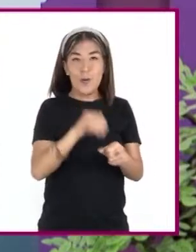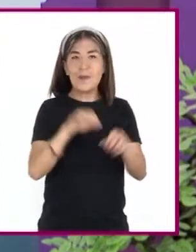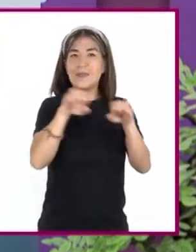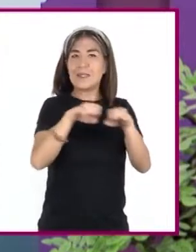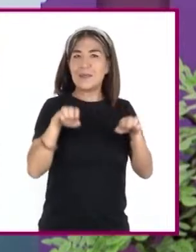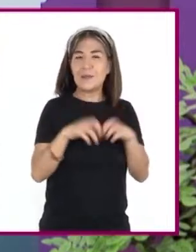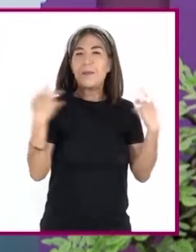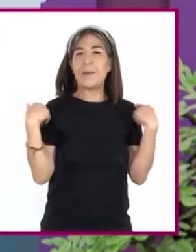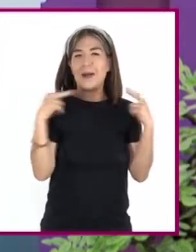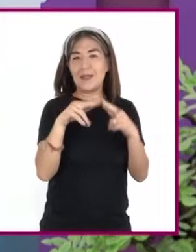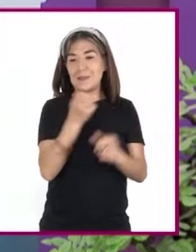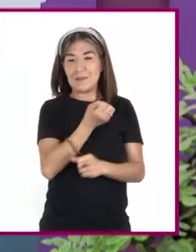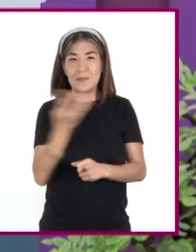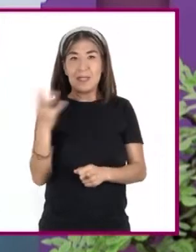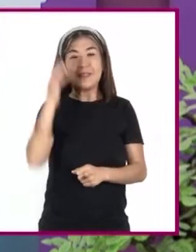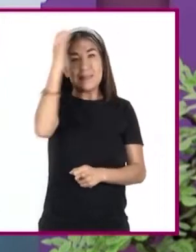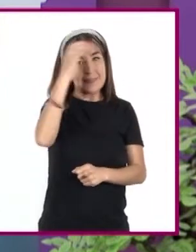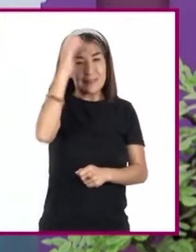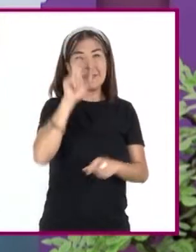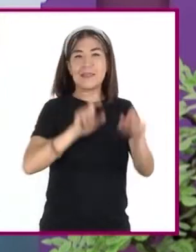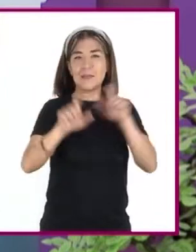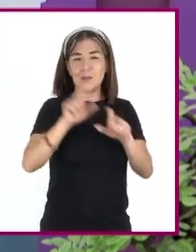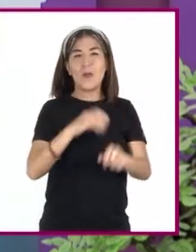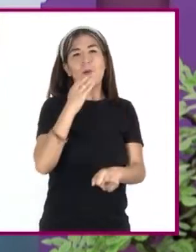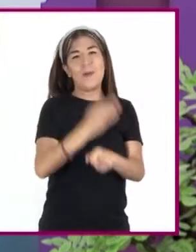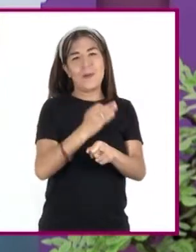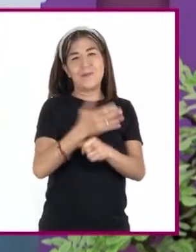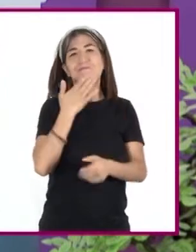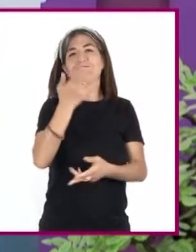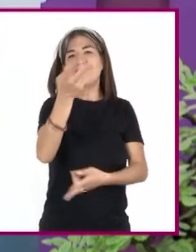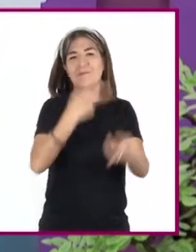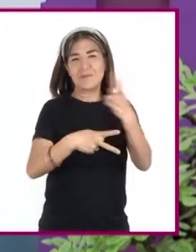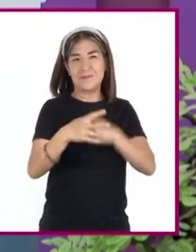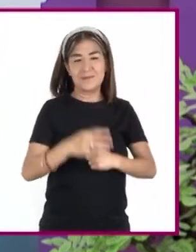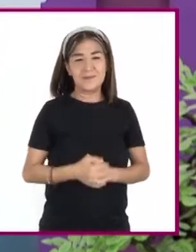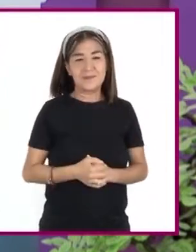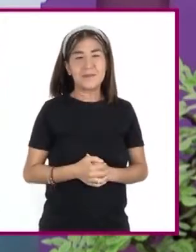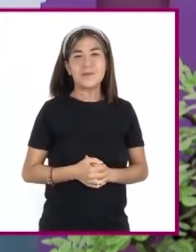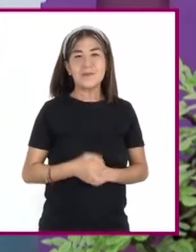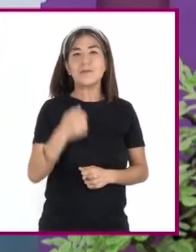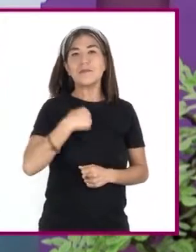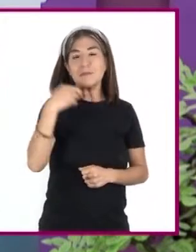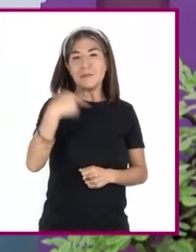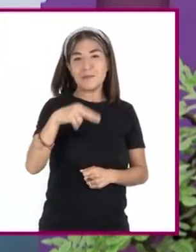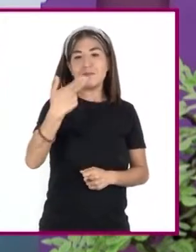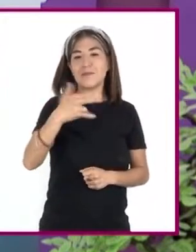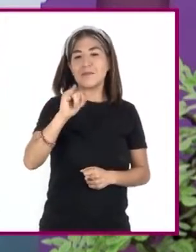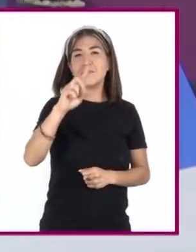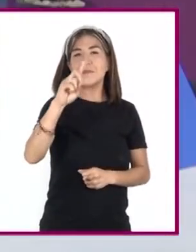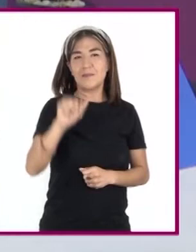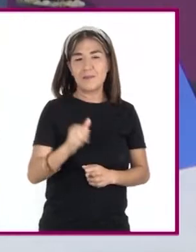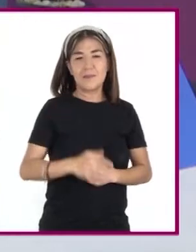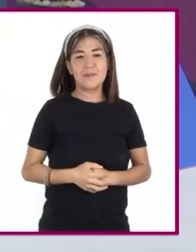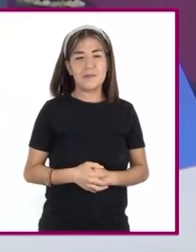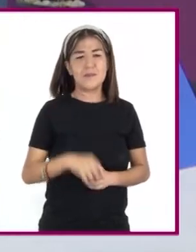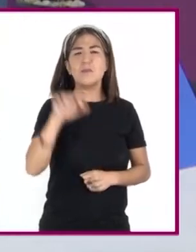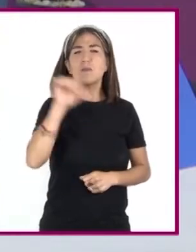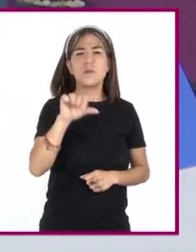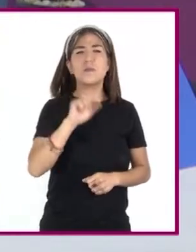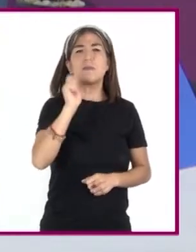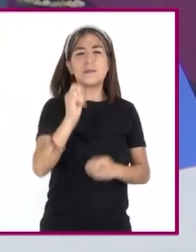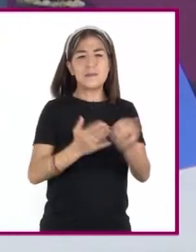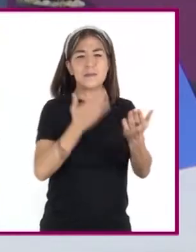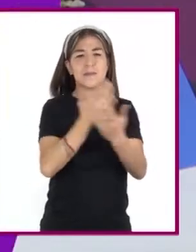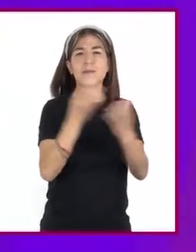Ciencias Química, le doy la más cordial bienvenida. Soy la maestra Hilda María Fuentes López. El propósito de